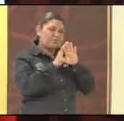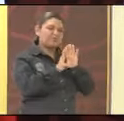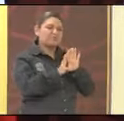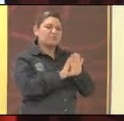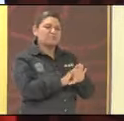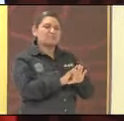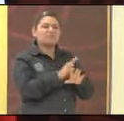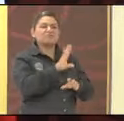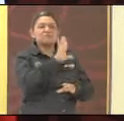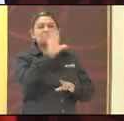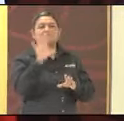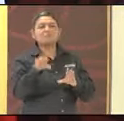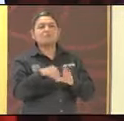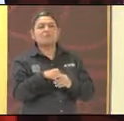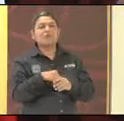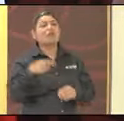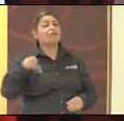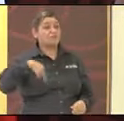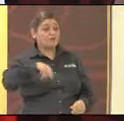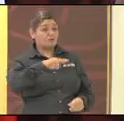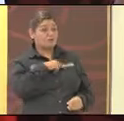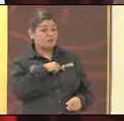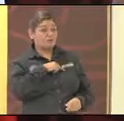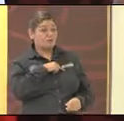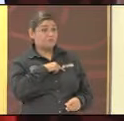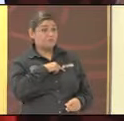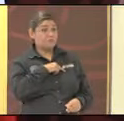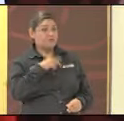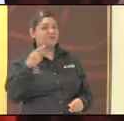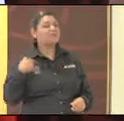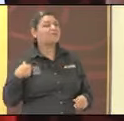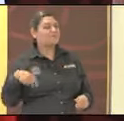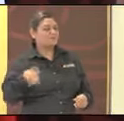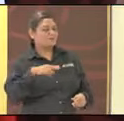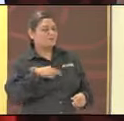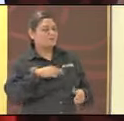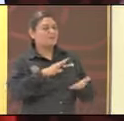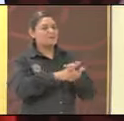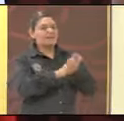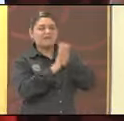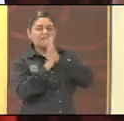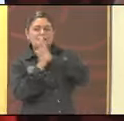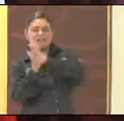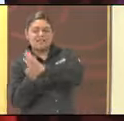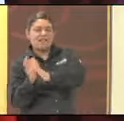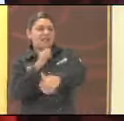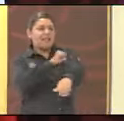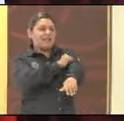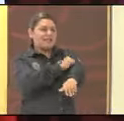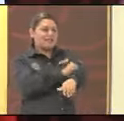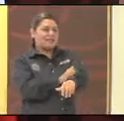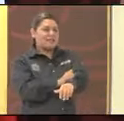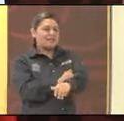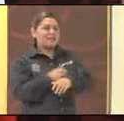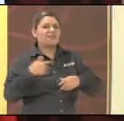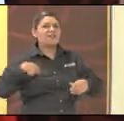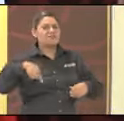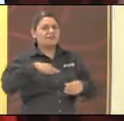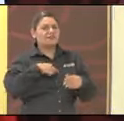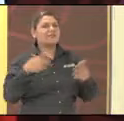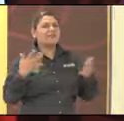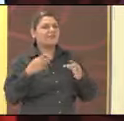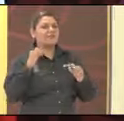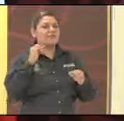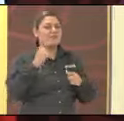absoluta. Nosotros estamos tratando de transformar Altamira, de cambiar Altamira, y lo estamos logrando